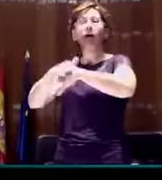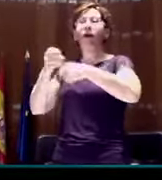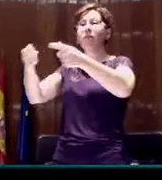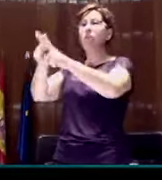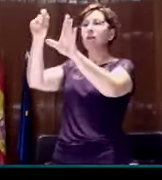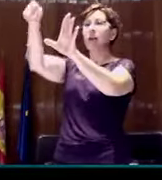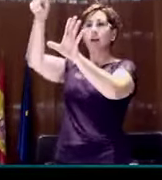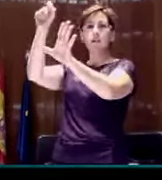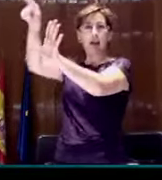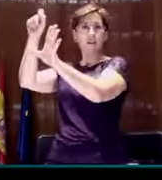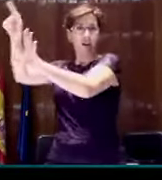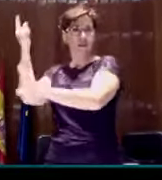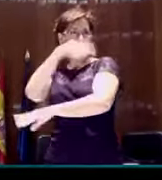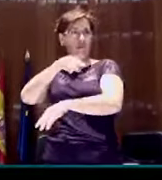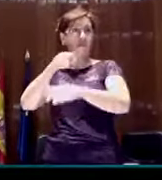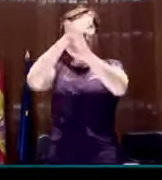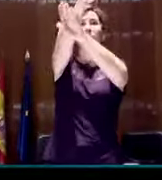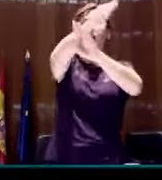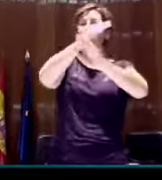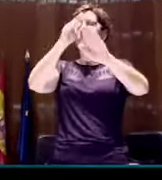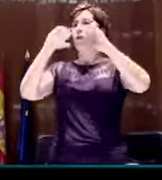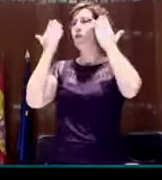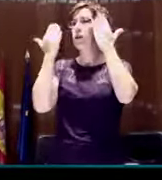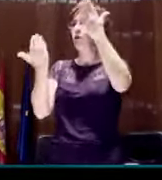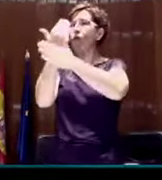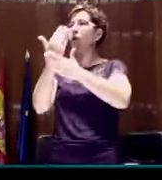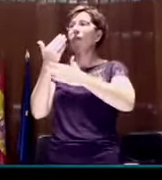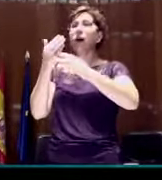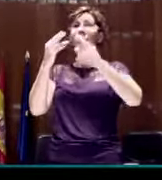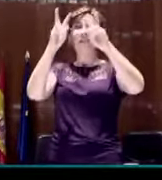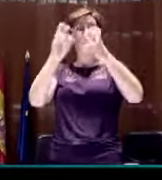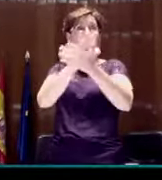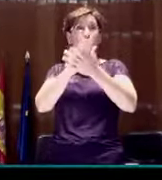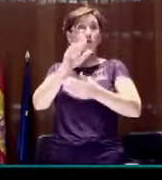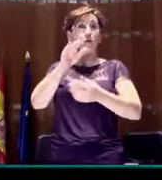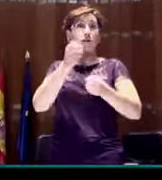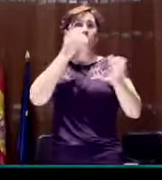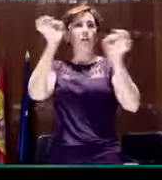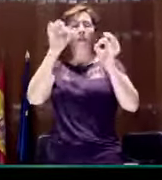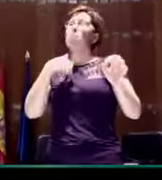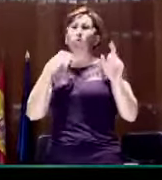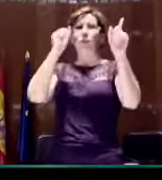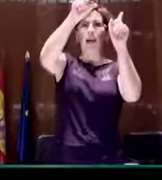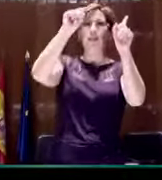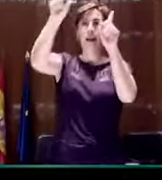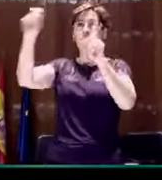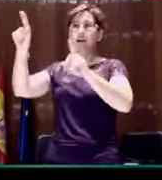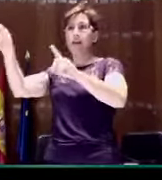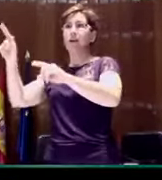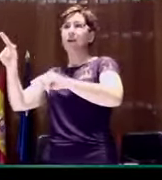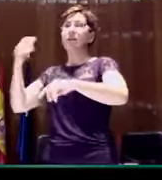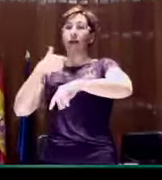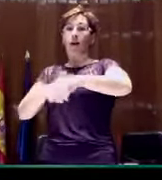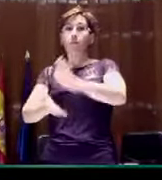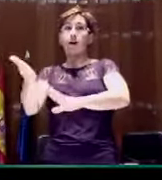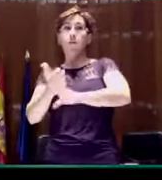se solía tratar el tema de la lengua de signos, congresos y demás, intentaba sembrar semillitas. Voy a dar dos o tres anécdotas, ya me voy acercando a los 50, ya va siendo la hora de